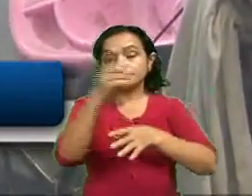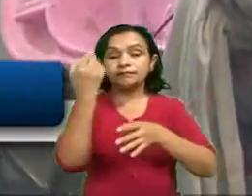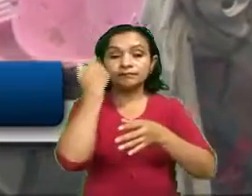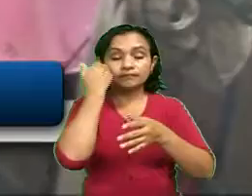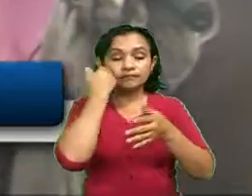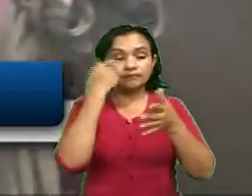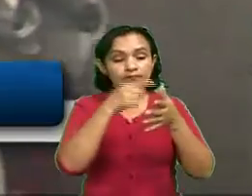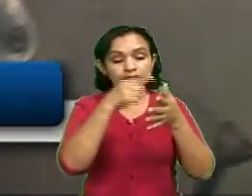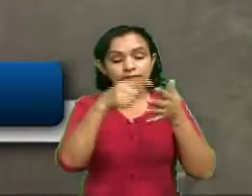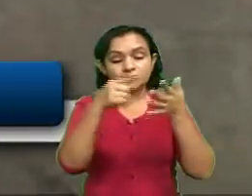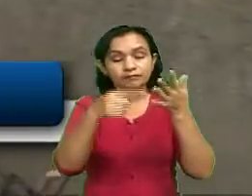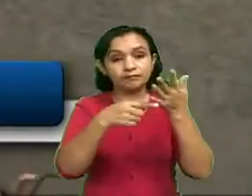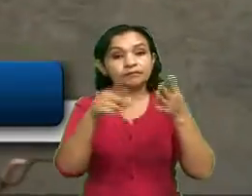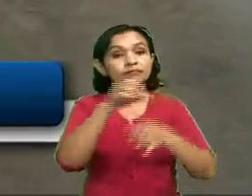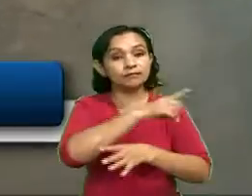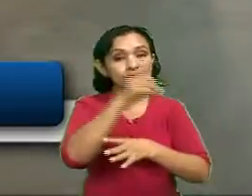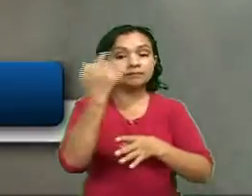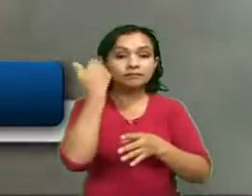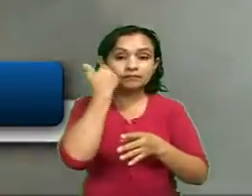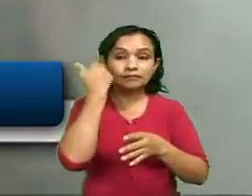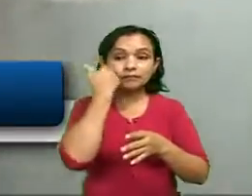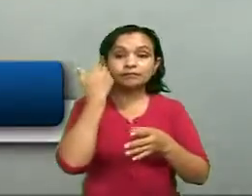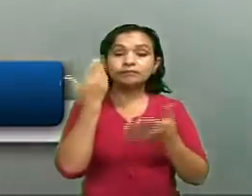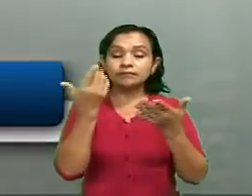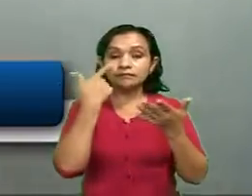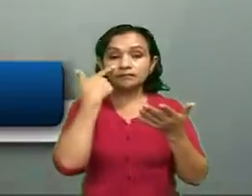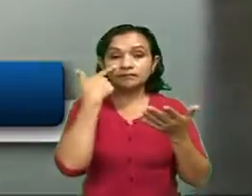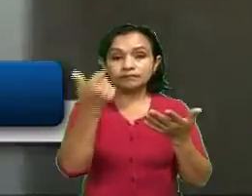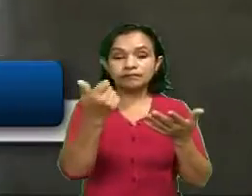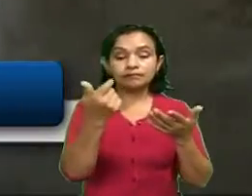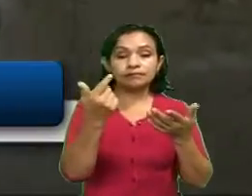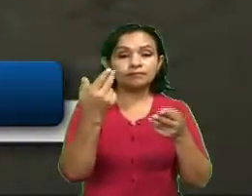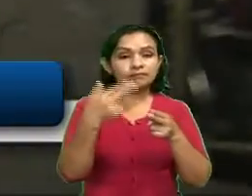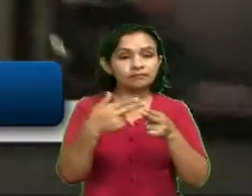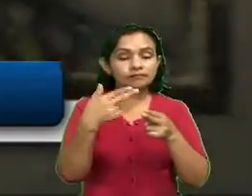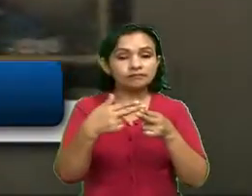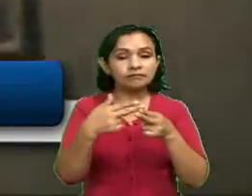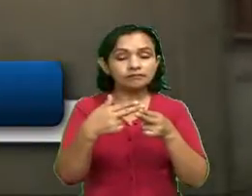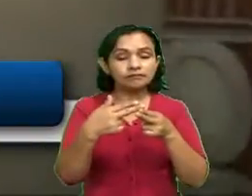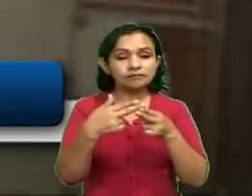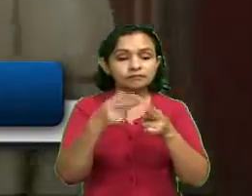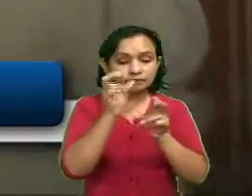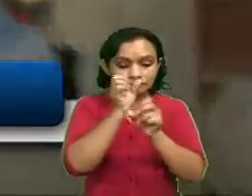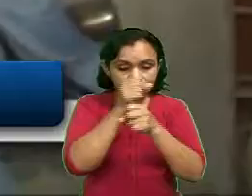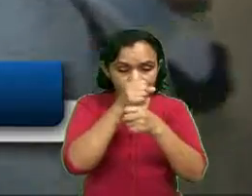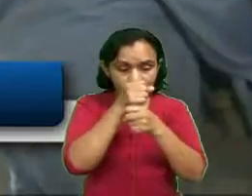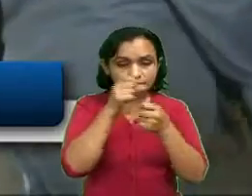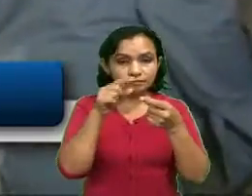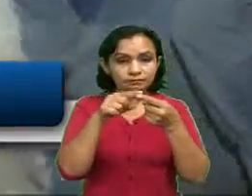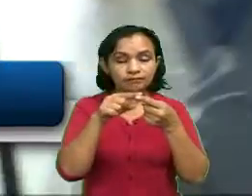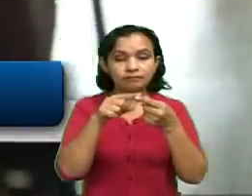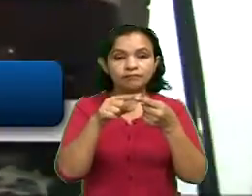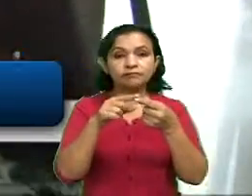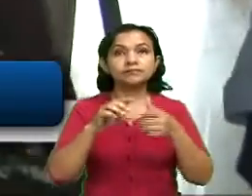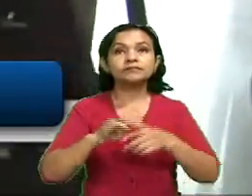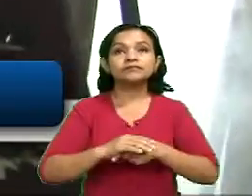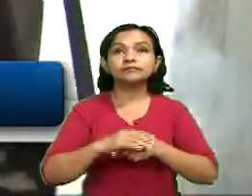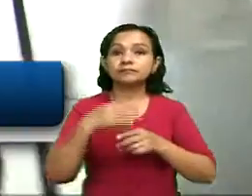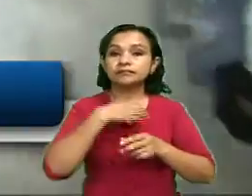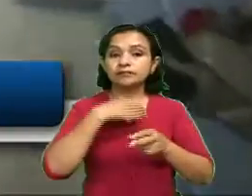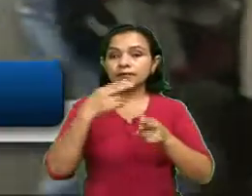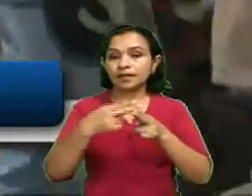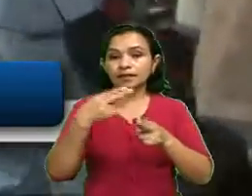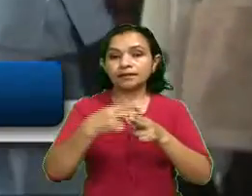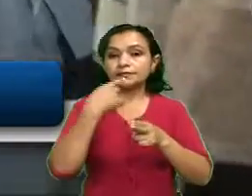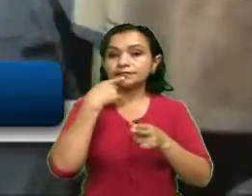del quinto día de la enfermedad, que es lo que nosotros conocemos como, es lo que se mide en las inmunoglobulinas, ¿no? Es lo que nosotros le decimos